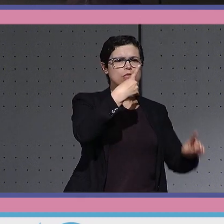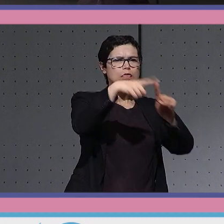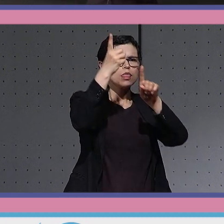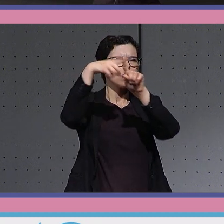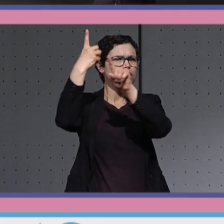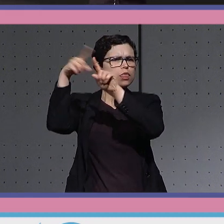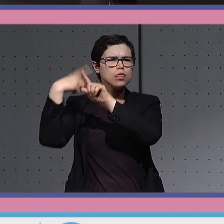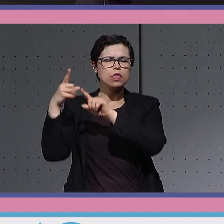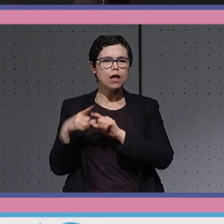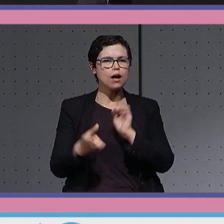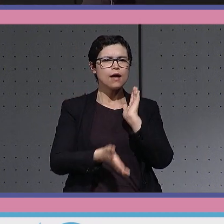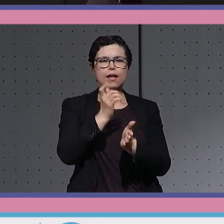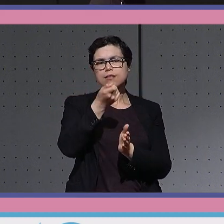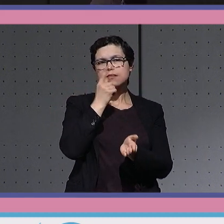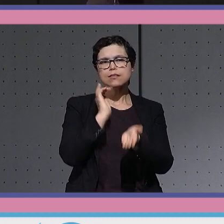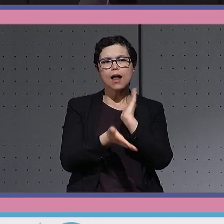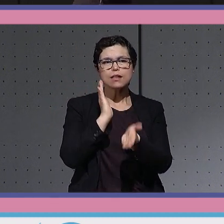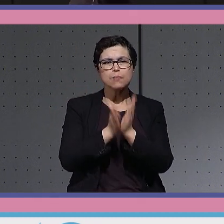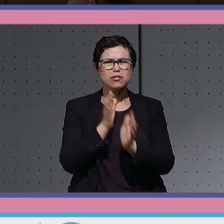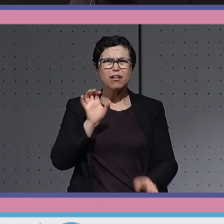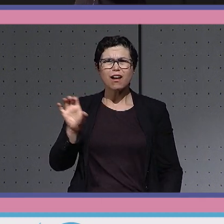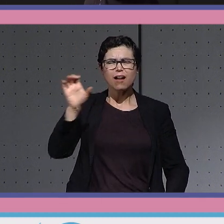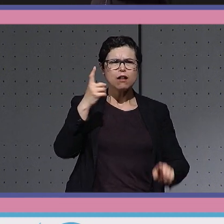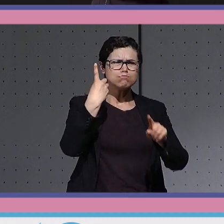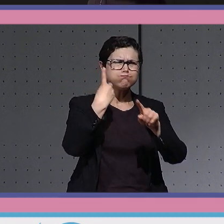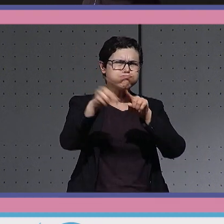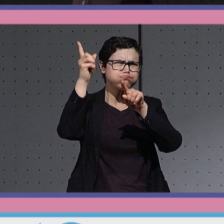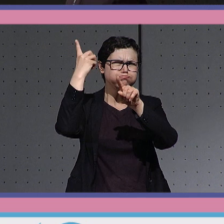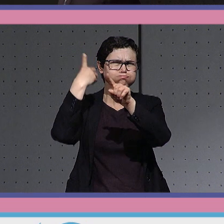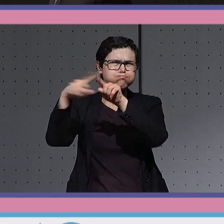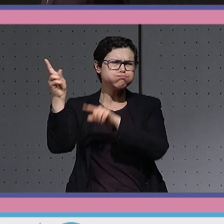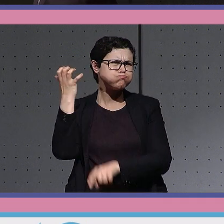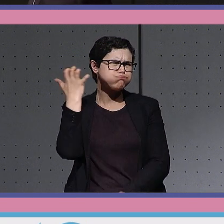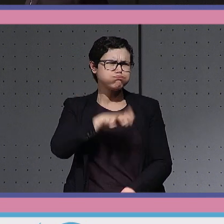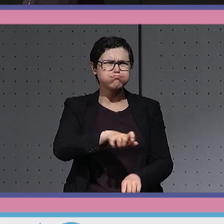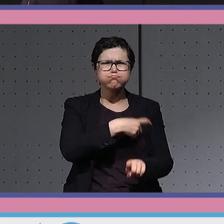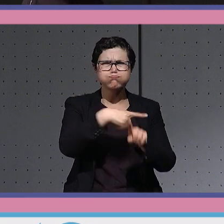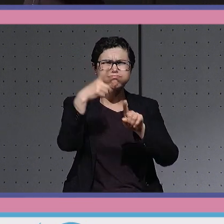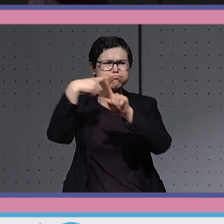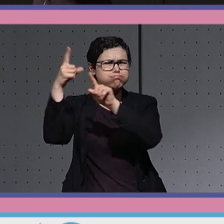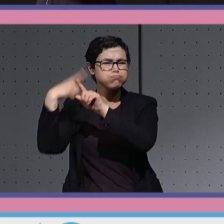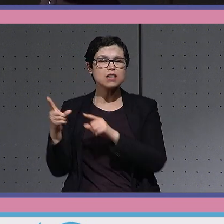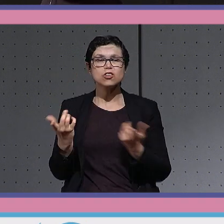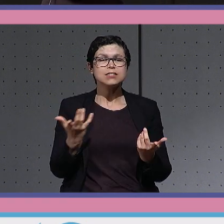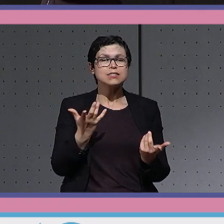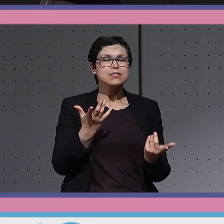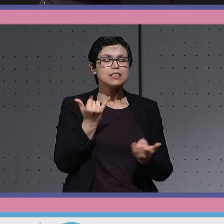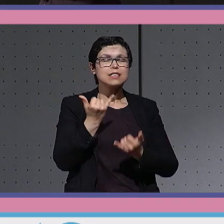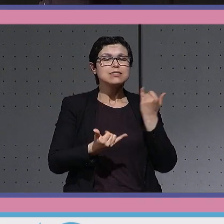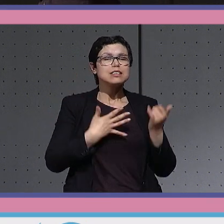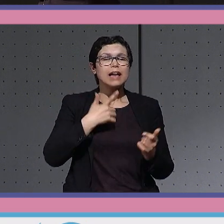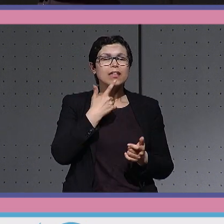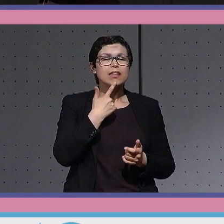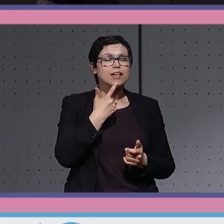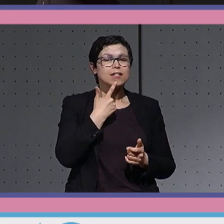de tratamientos con antipsicóticos es muy marcada. ¿Eso qué significa? Que muchas veces no tenemos más remedio en según